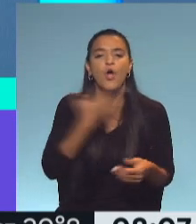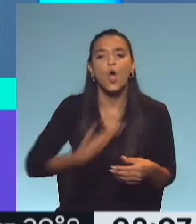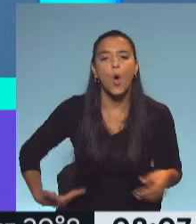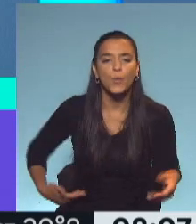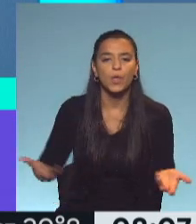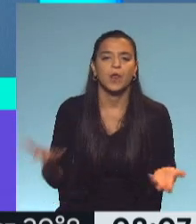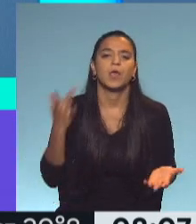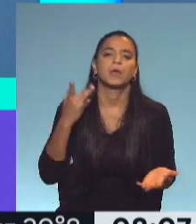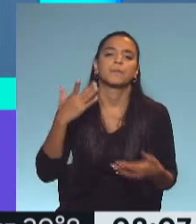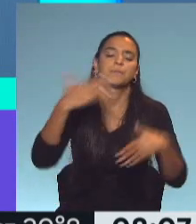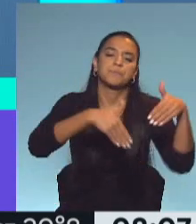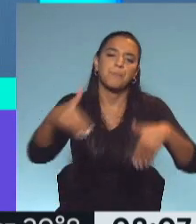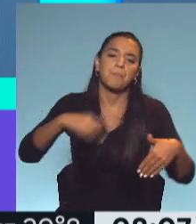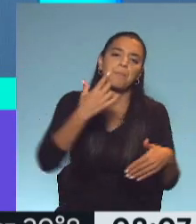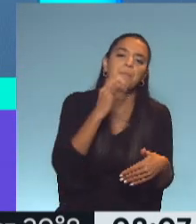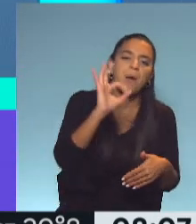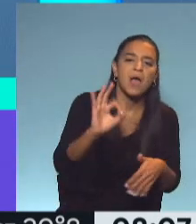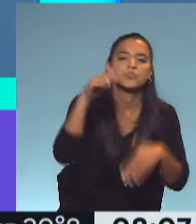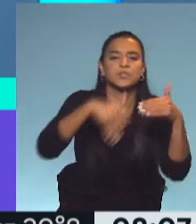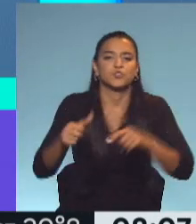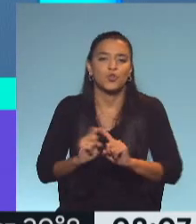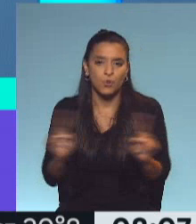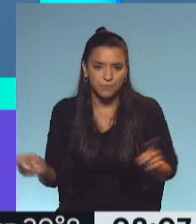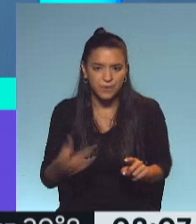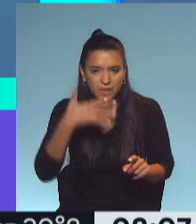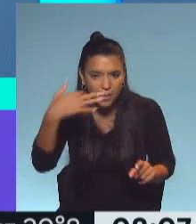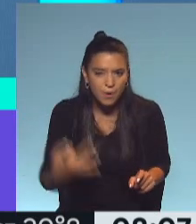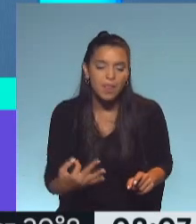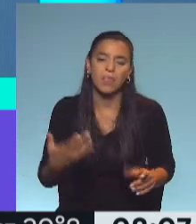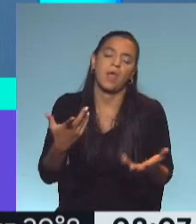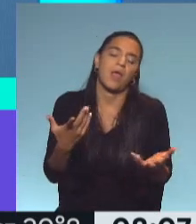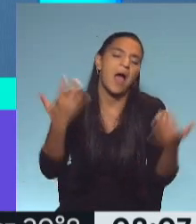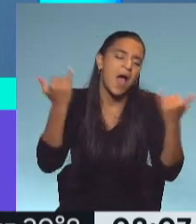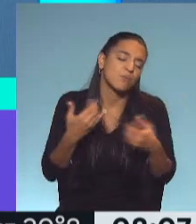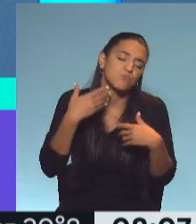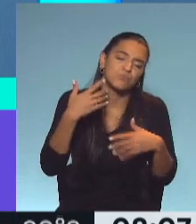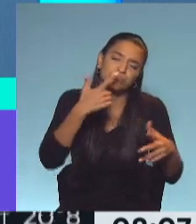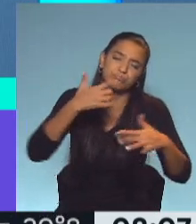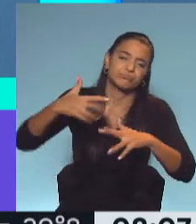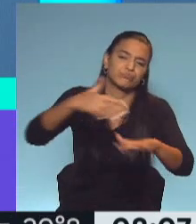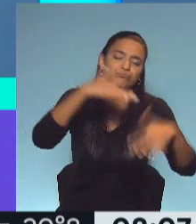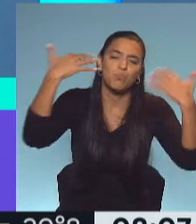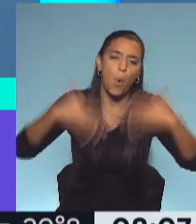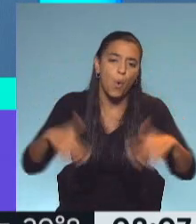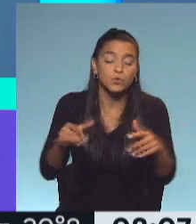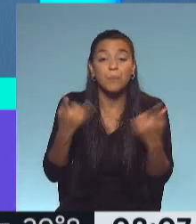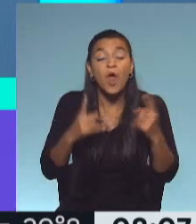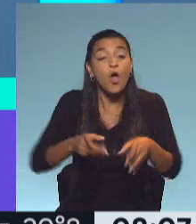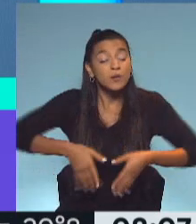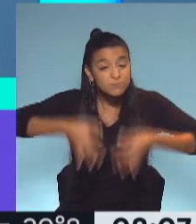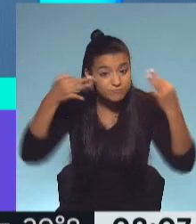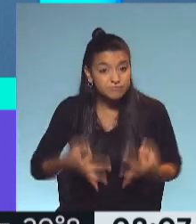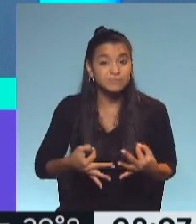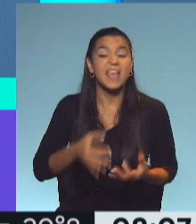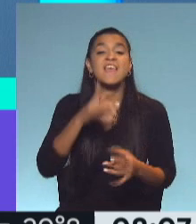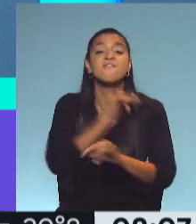de eliminar las primarias y no hacer las elecciones. La verdad que uno escucha cualquier cosa. Ahora, si uno se rige estrictamente por la